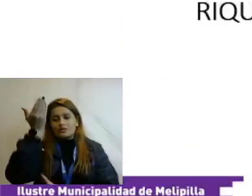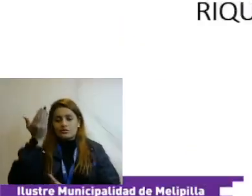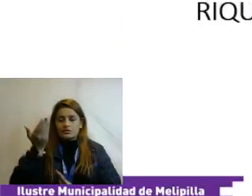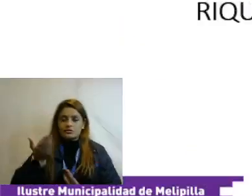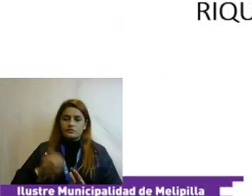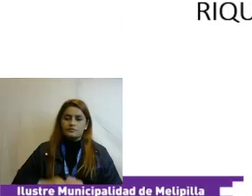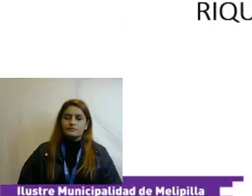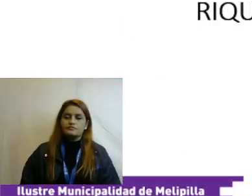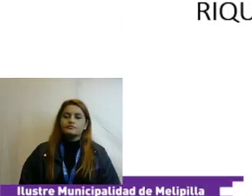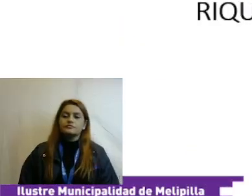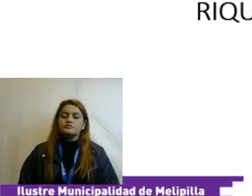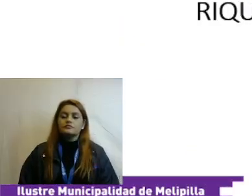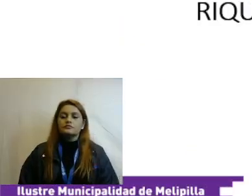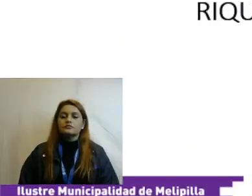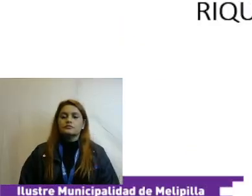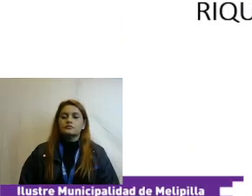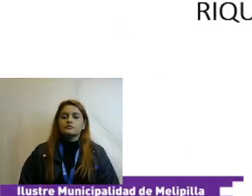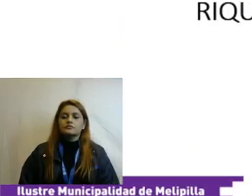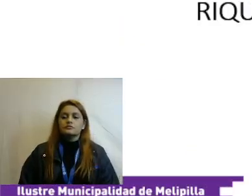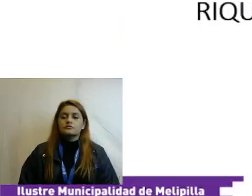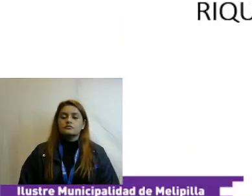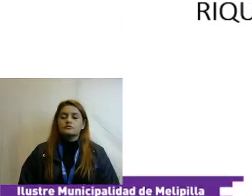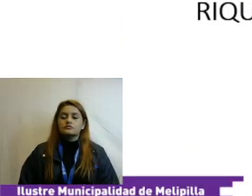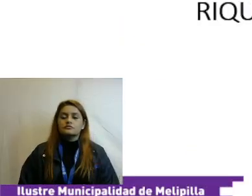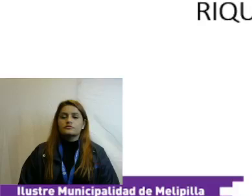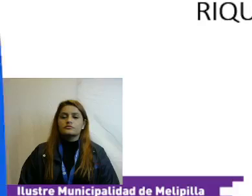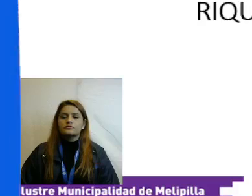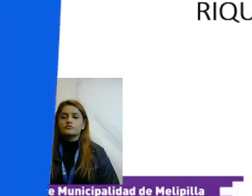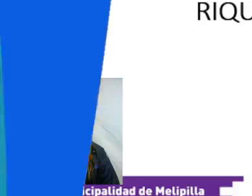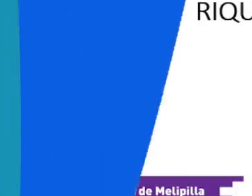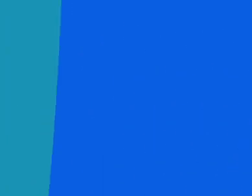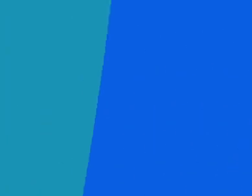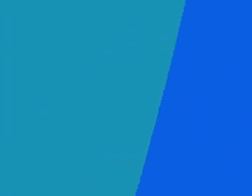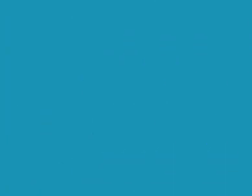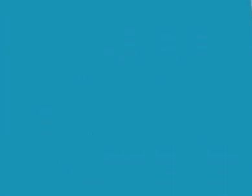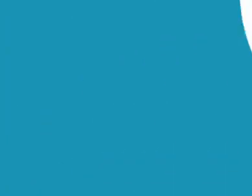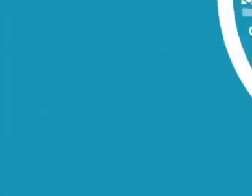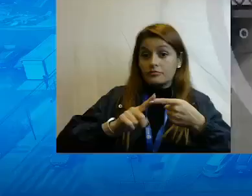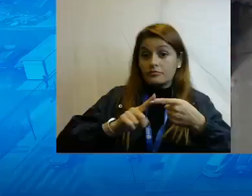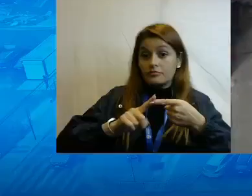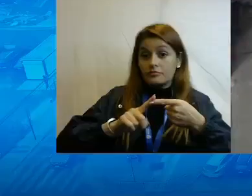72.769.750 días corrido, también a la ingeniería CDI. Martínez.